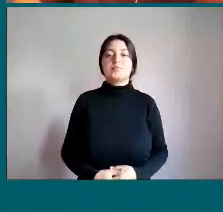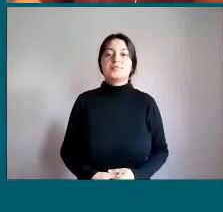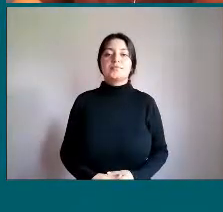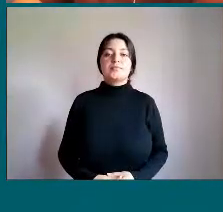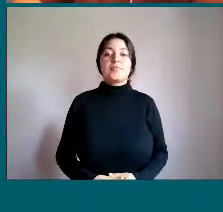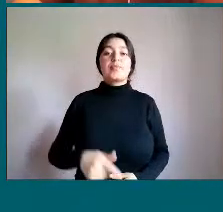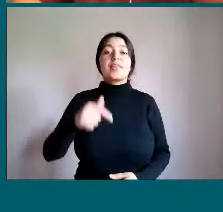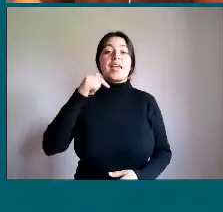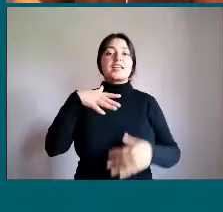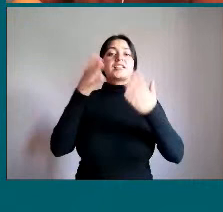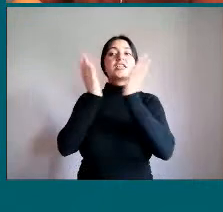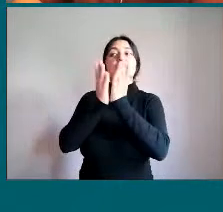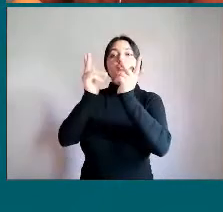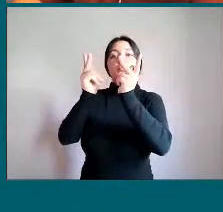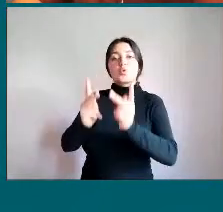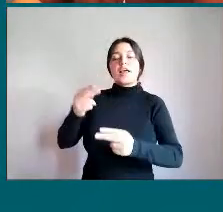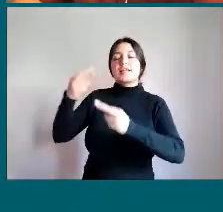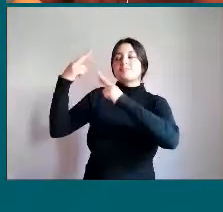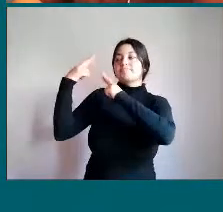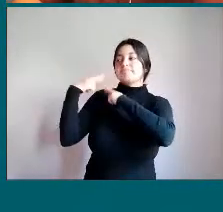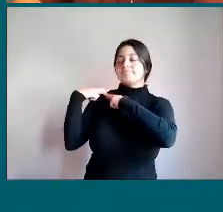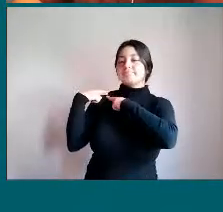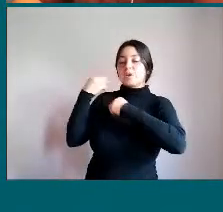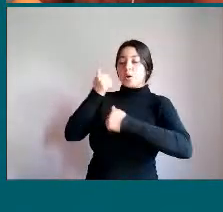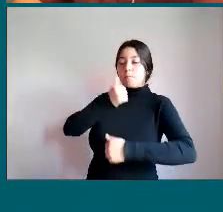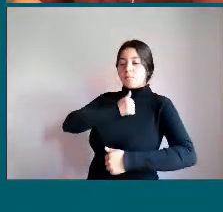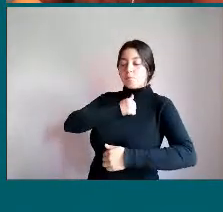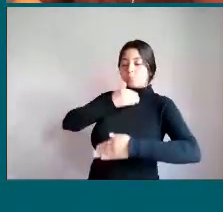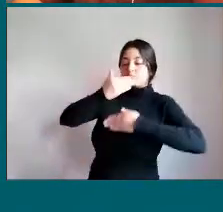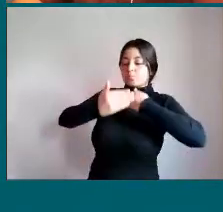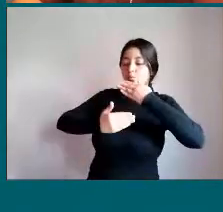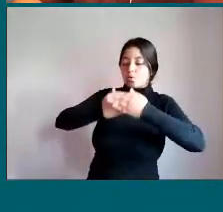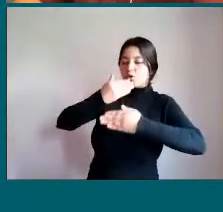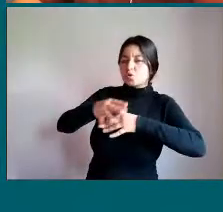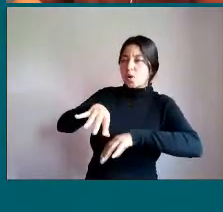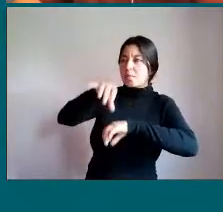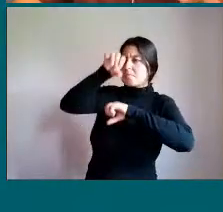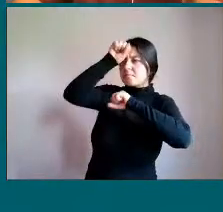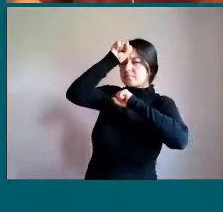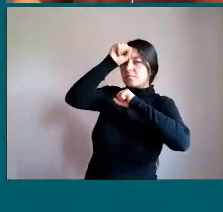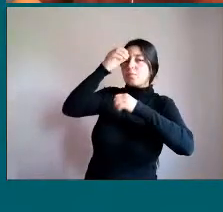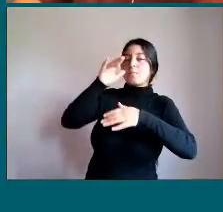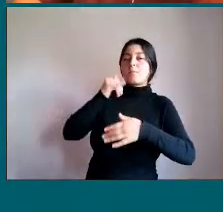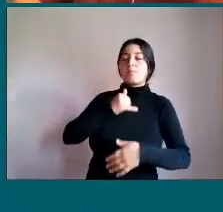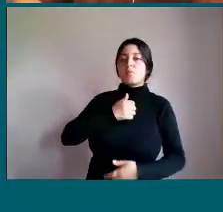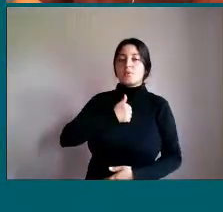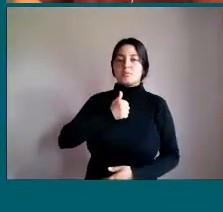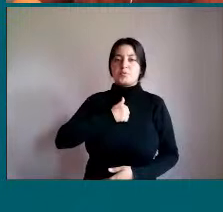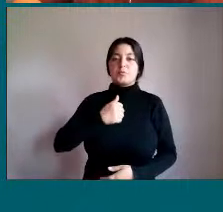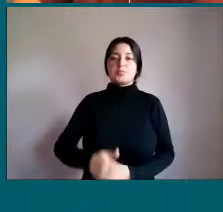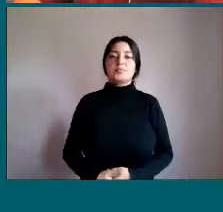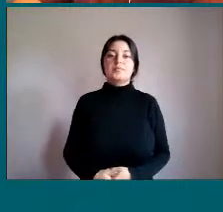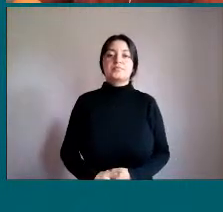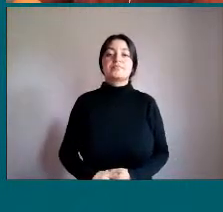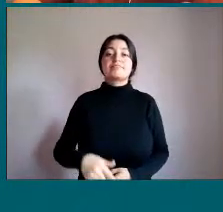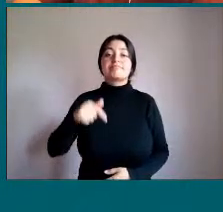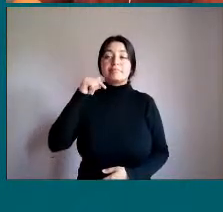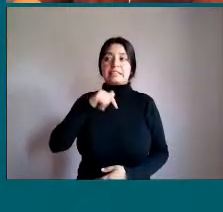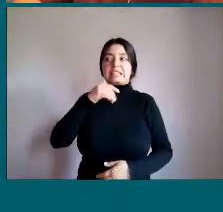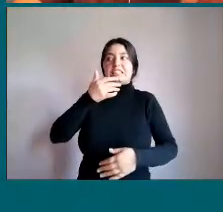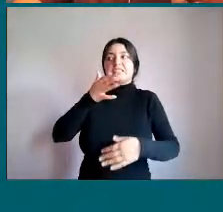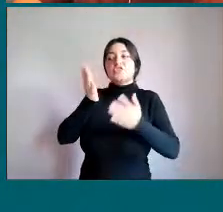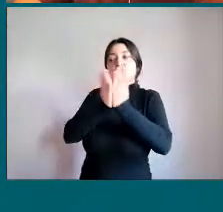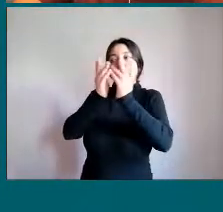alumno será el responsable de su propio proceso de aprendizaje. Le diremos que todo está en su mano. Que él, si trabaja,